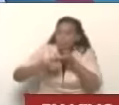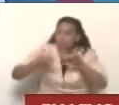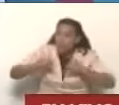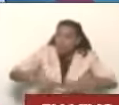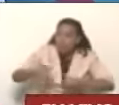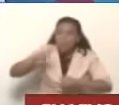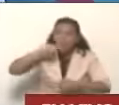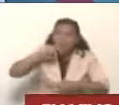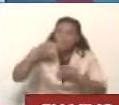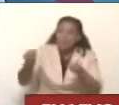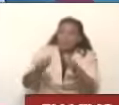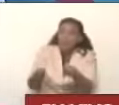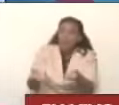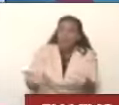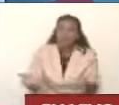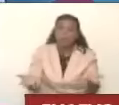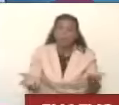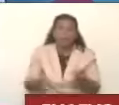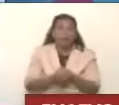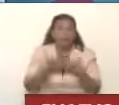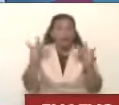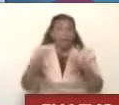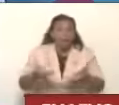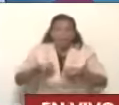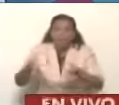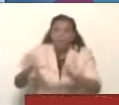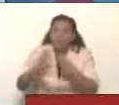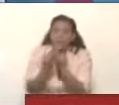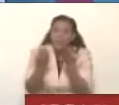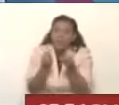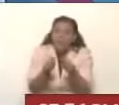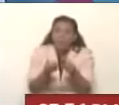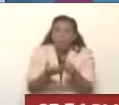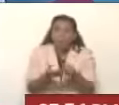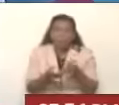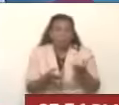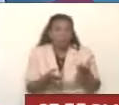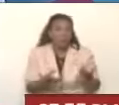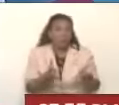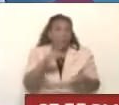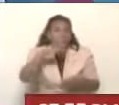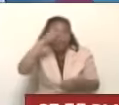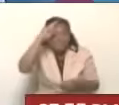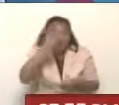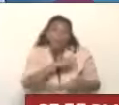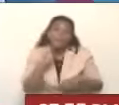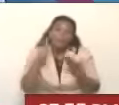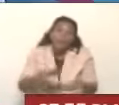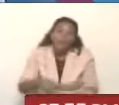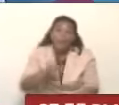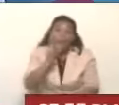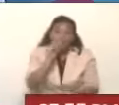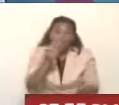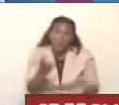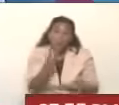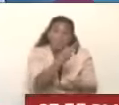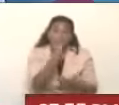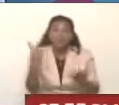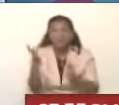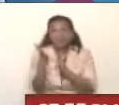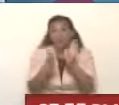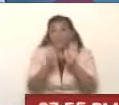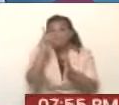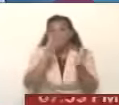a los nietos? ¿Verdad? Lo único que uno le puede dejar. Cuando mi papá murió, un 22